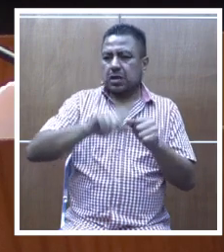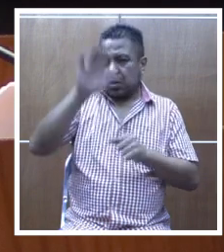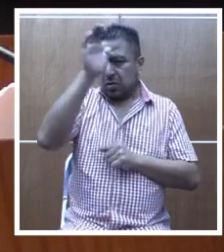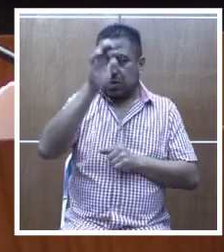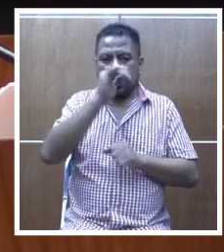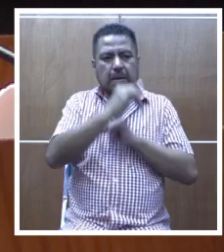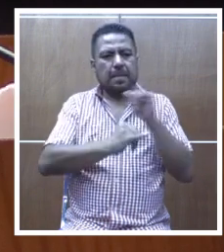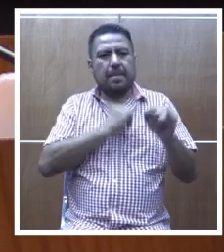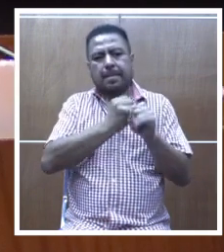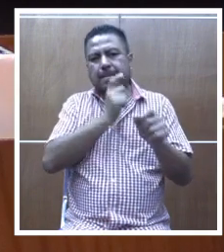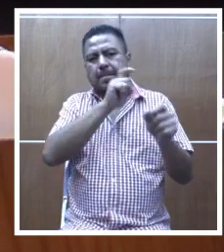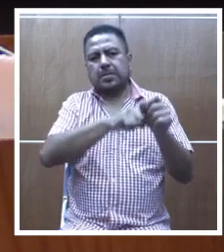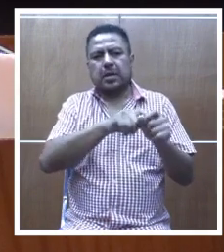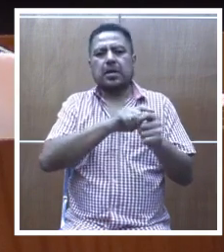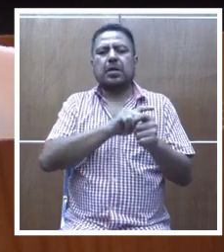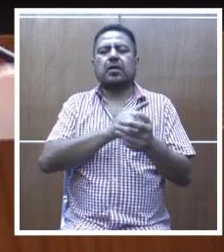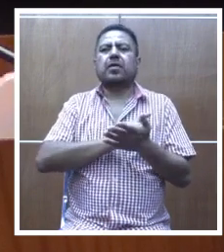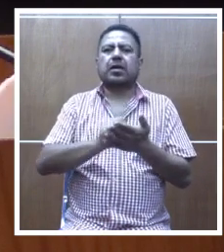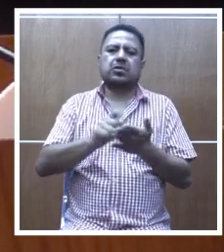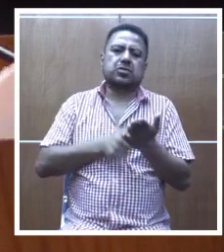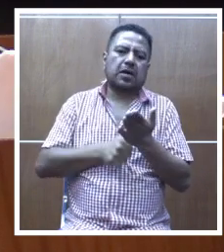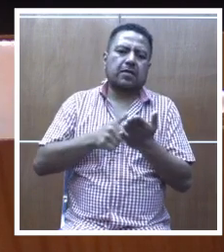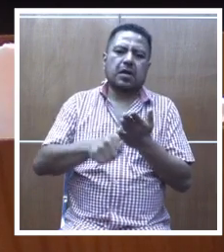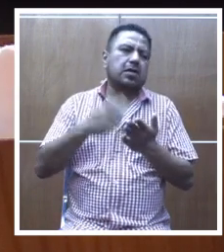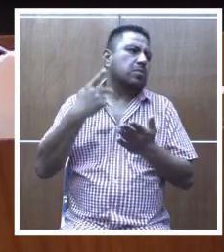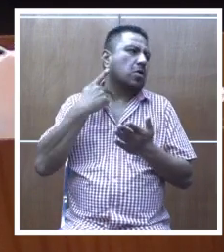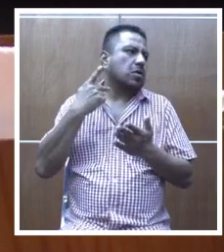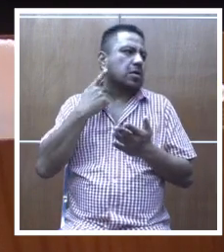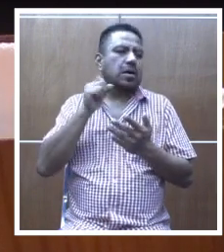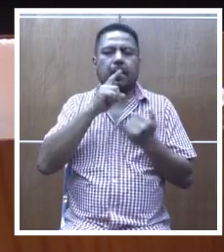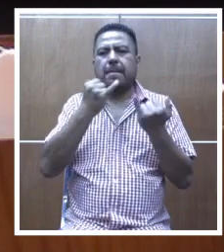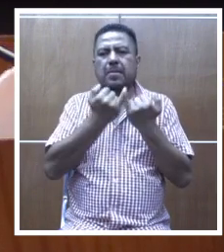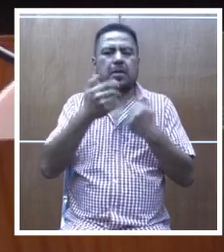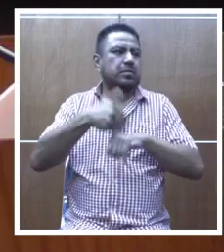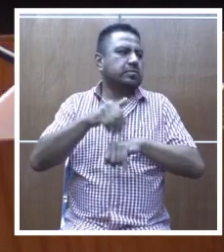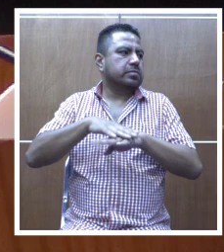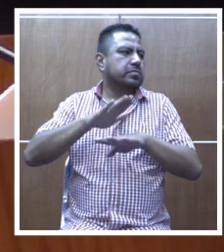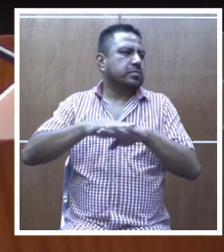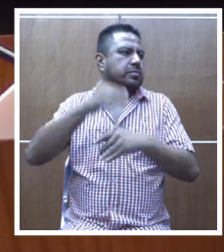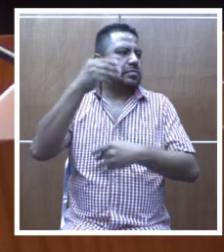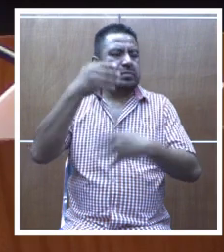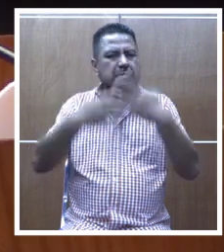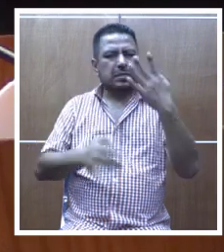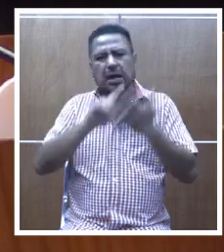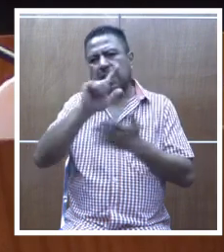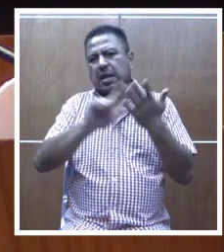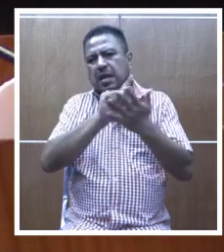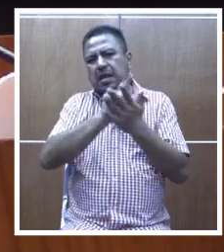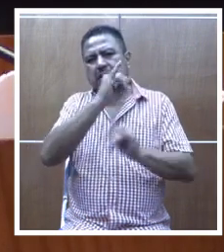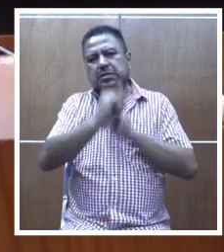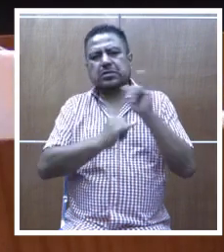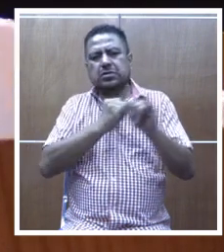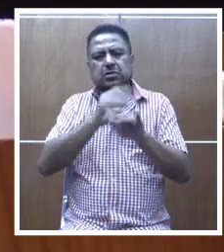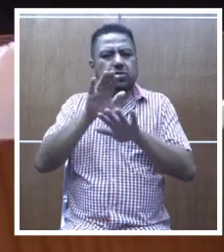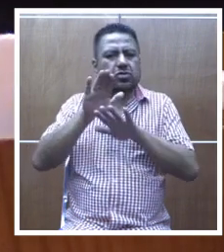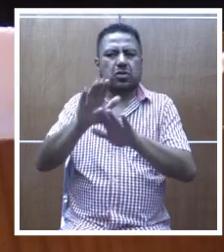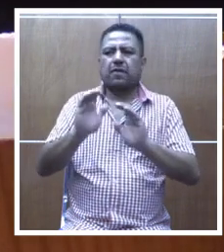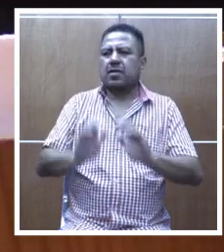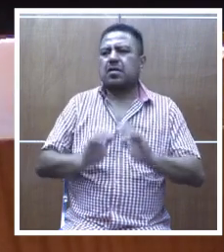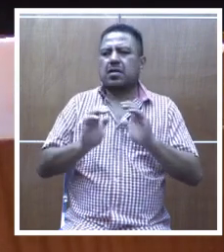Pacto Internacional de Derechos Civiles y Políticos y de los numerosos instrumentos internacionales sobre la prevención de